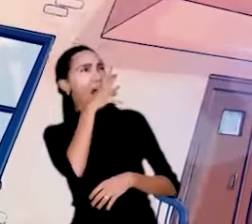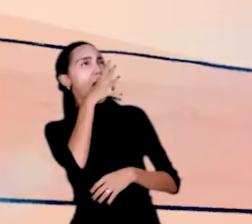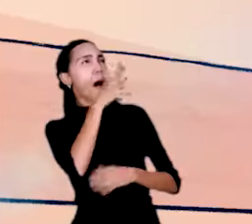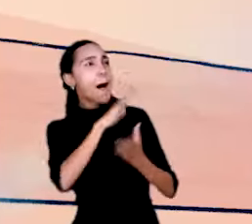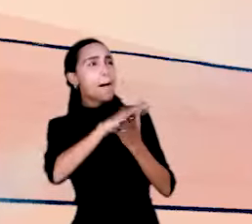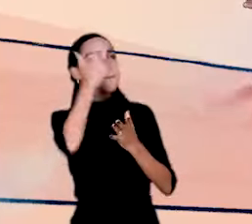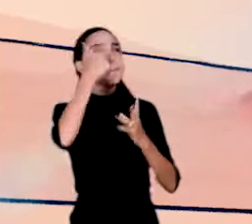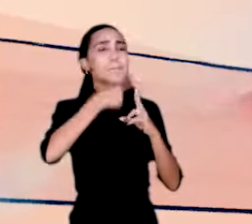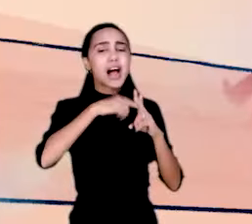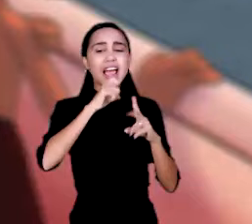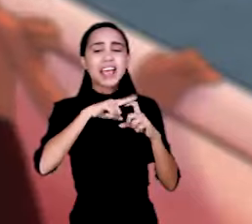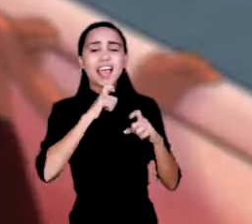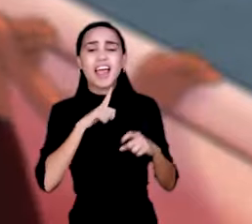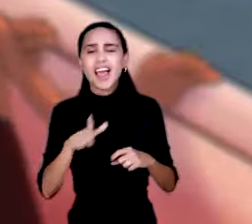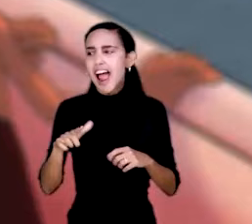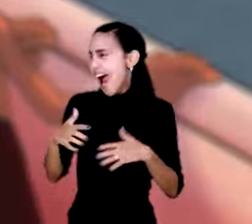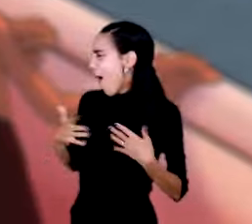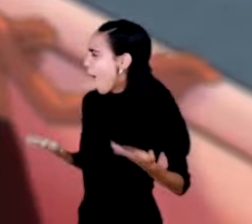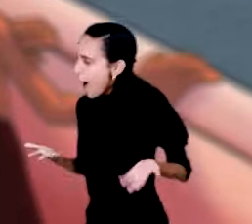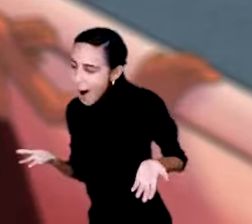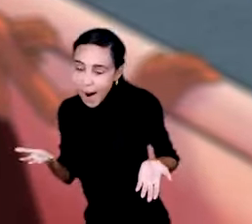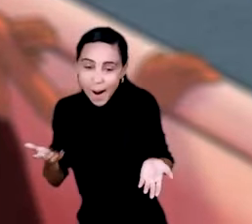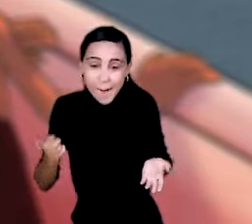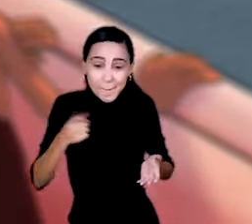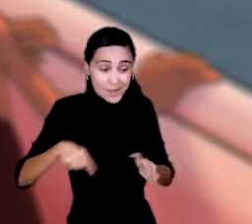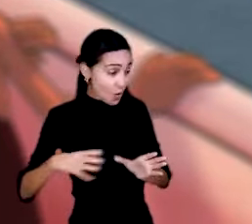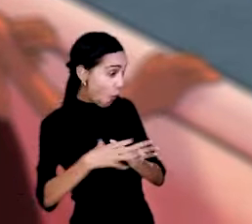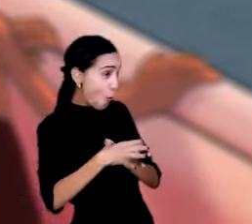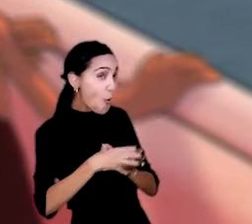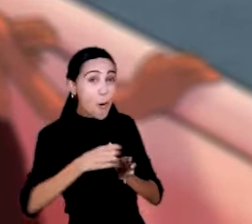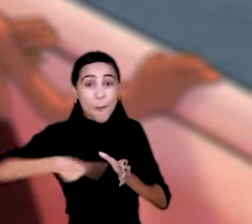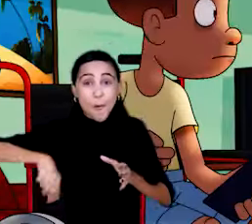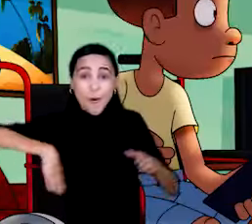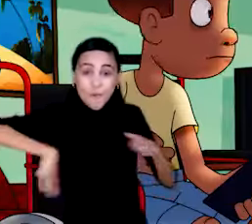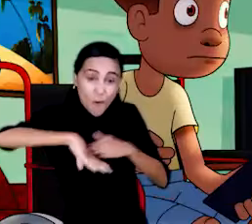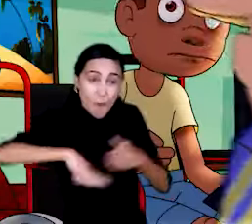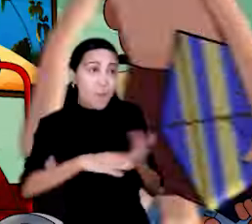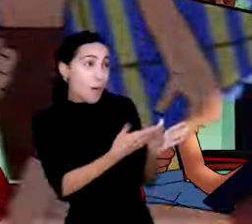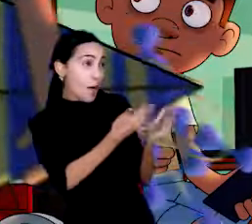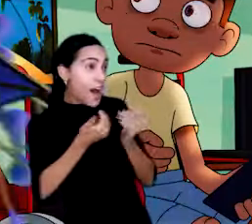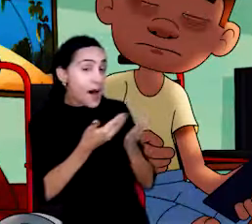¡Michael! ¿Qué bola la mía? Hay tremendo piquete para hacer un fútbol. ¡Dale!